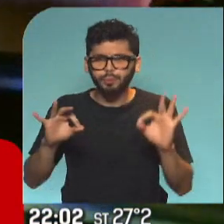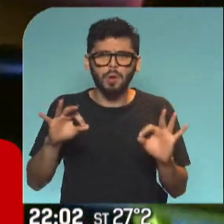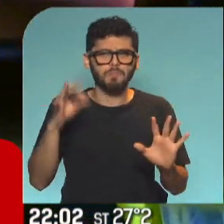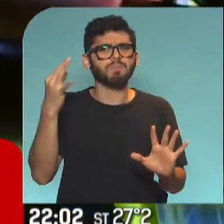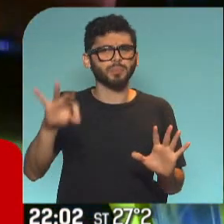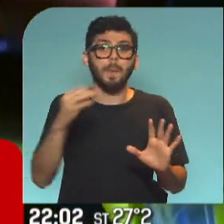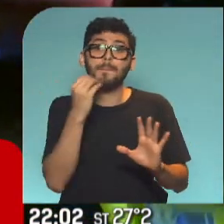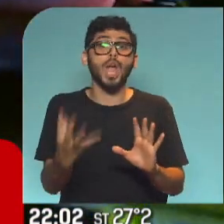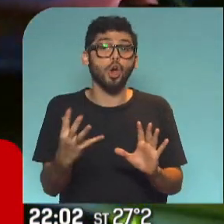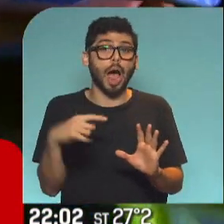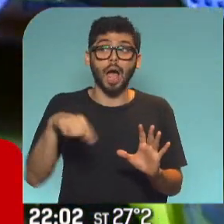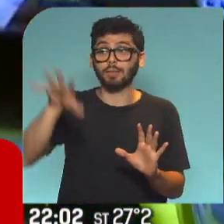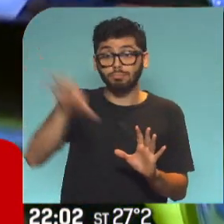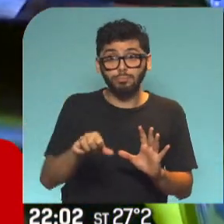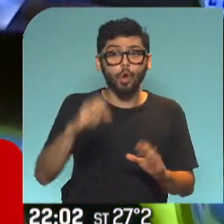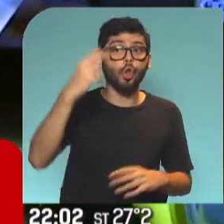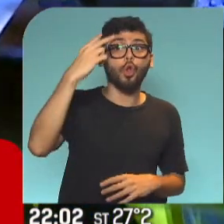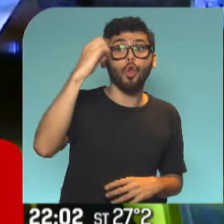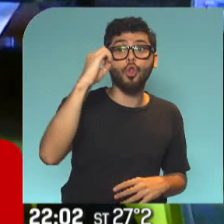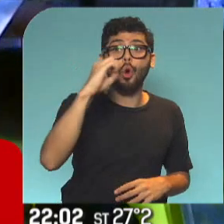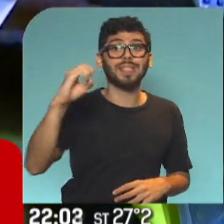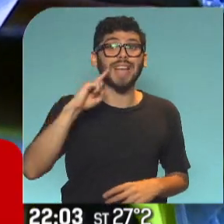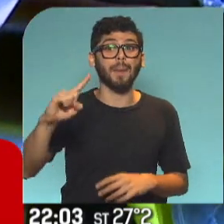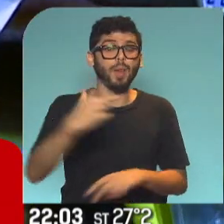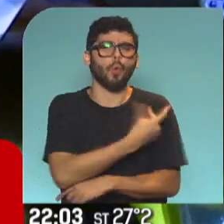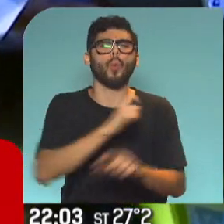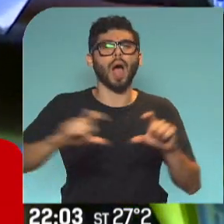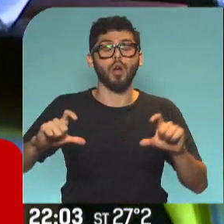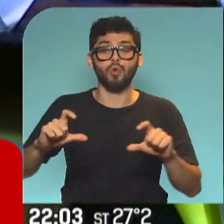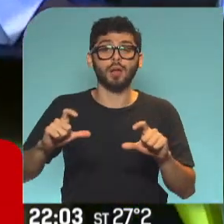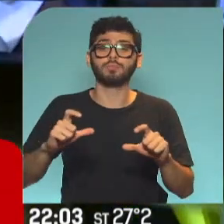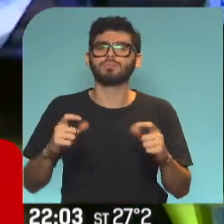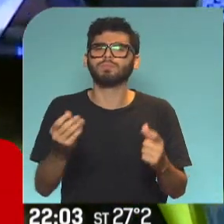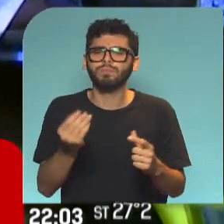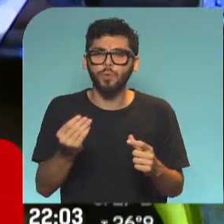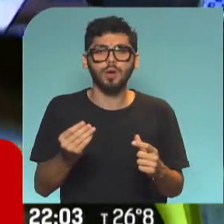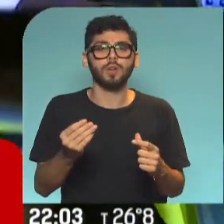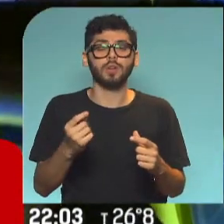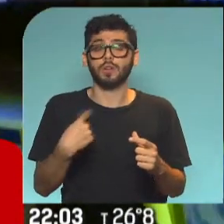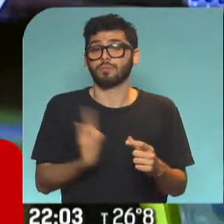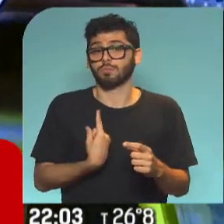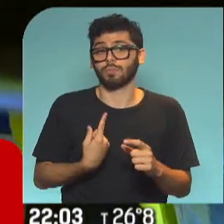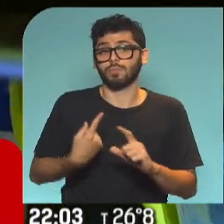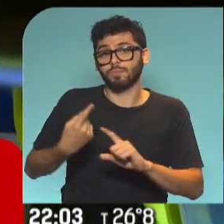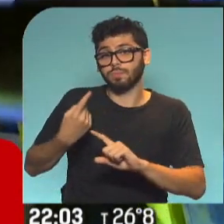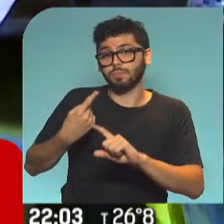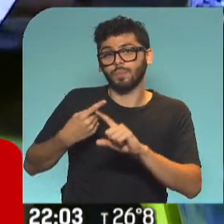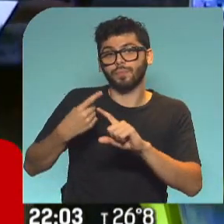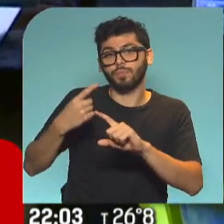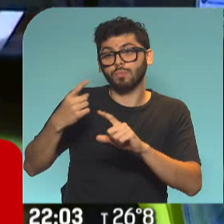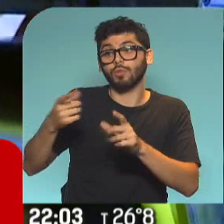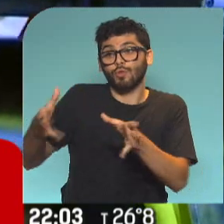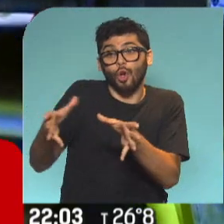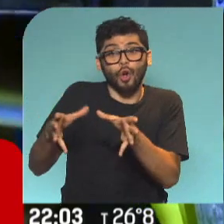estamos trayendo 900.000 vacunas, gracias a que pudimos hacer la operación con Envirotainer, que son